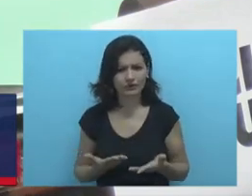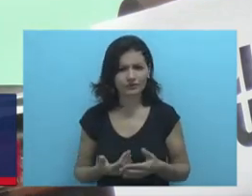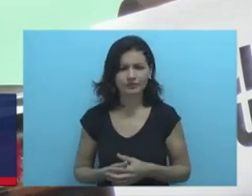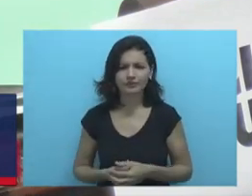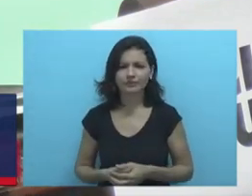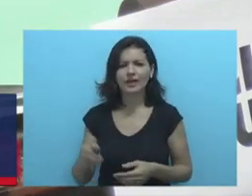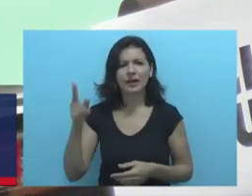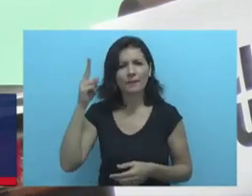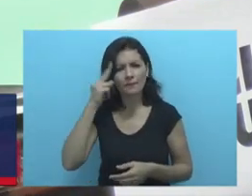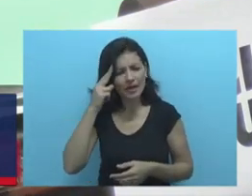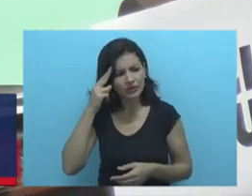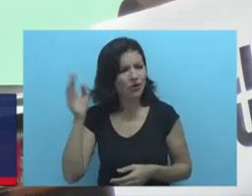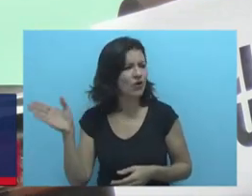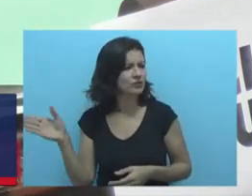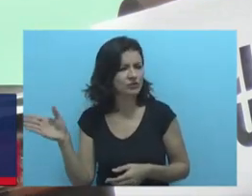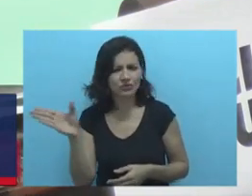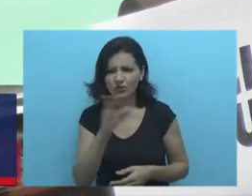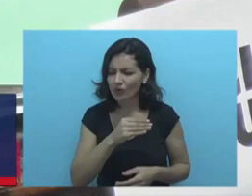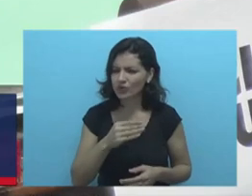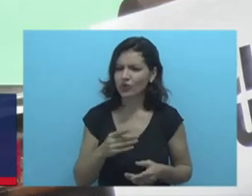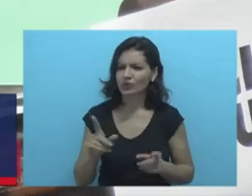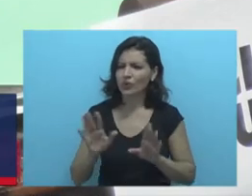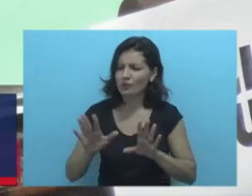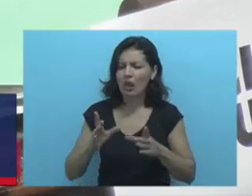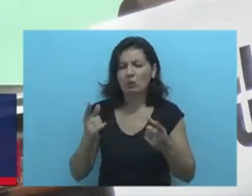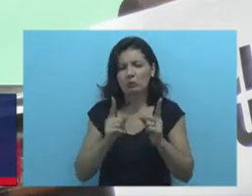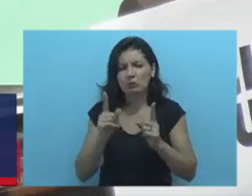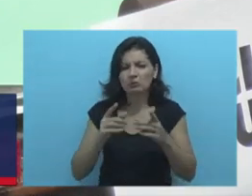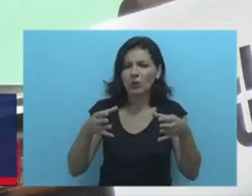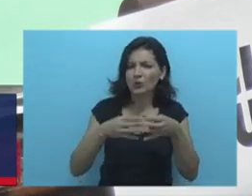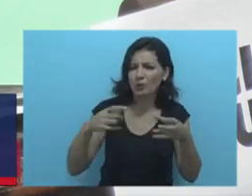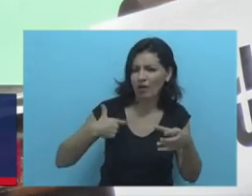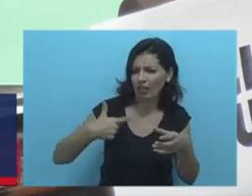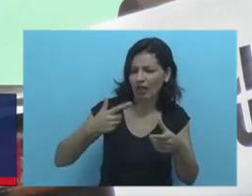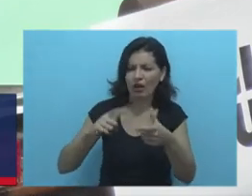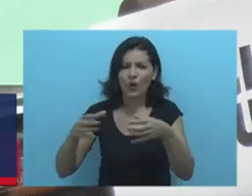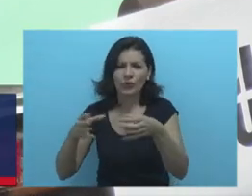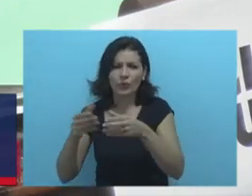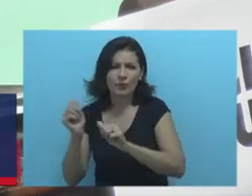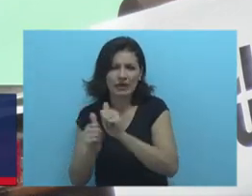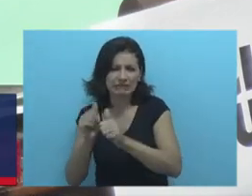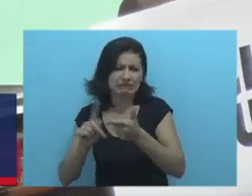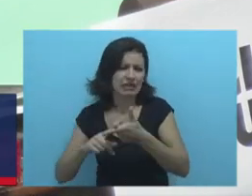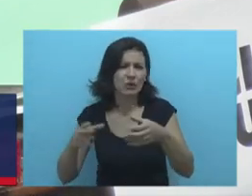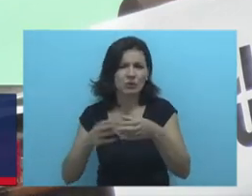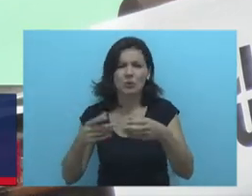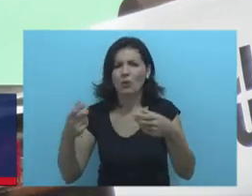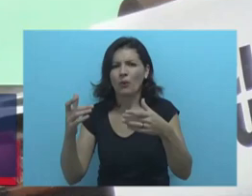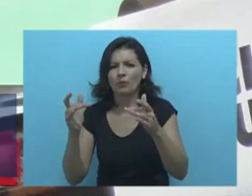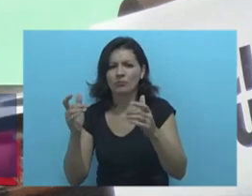el respeto de dirigentes sindicales y empresariales, y dirigentes de movimientos sociales,